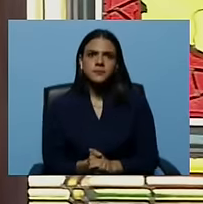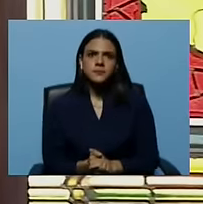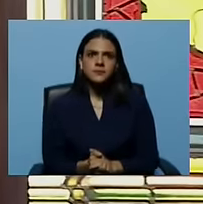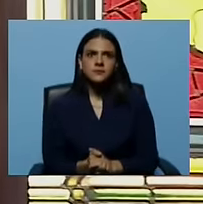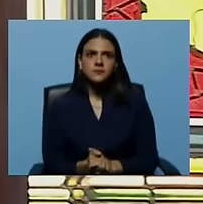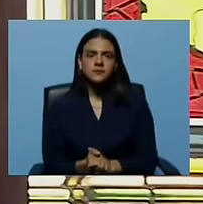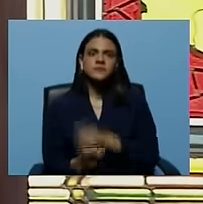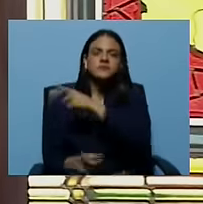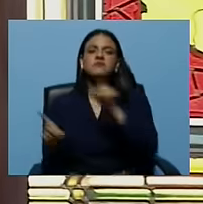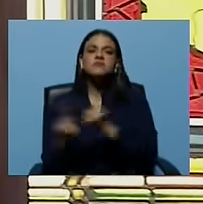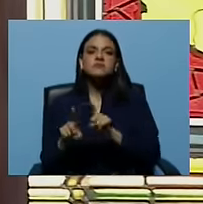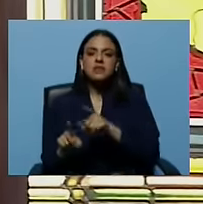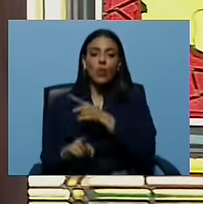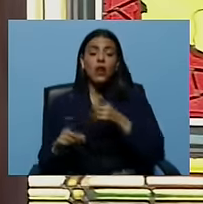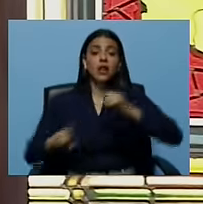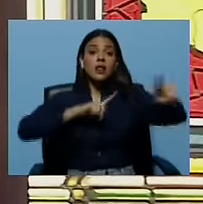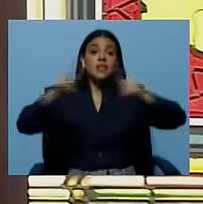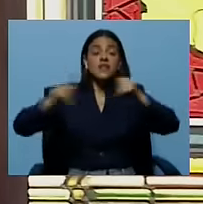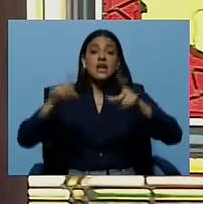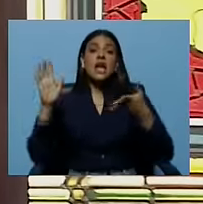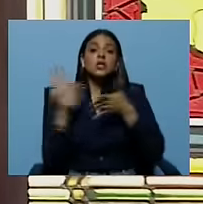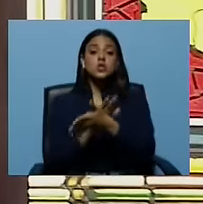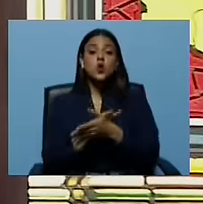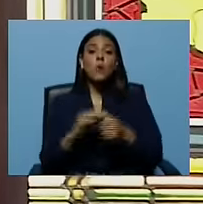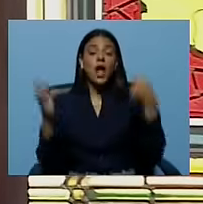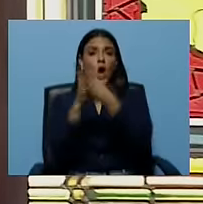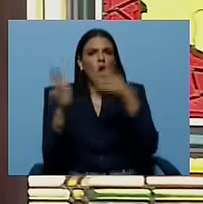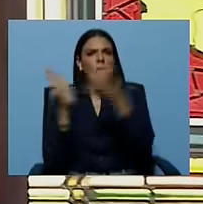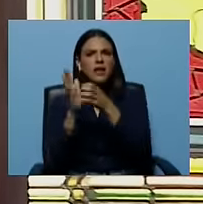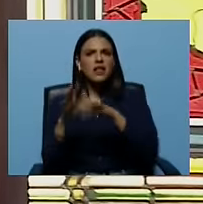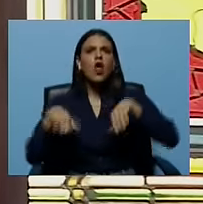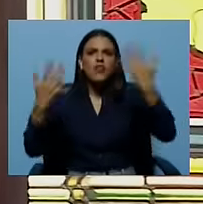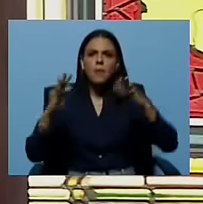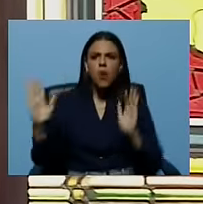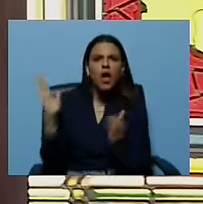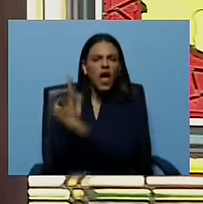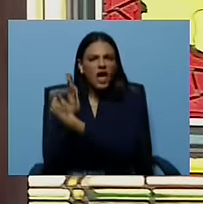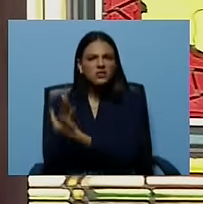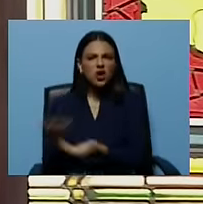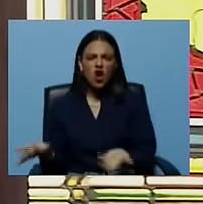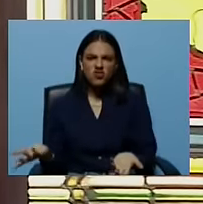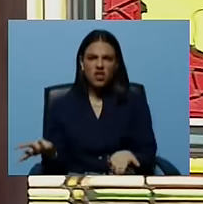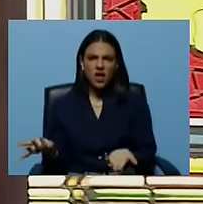que encabeza un golpe de Estado y se esconde en una cueva,